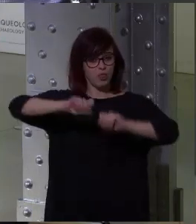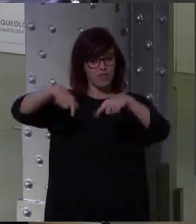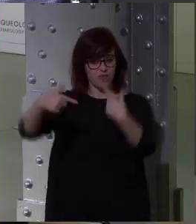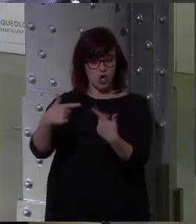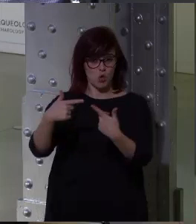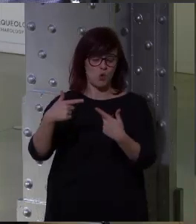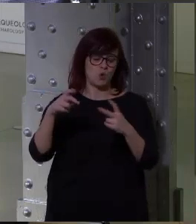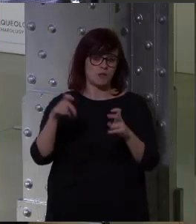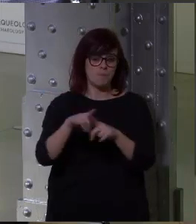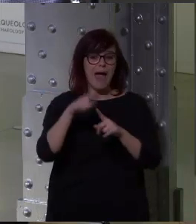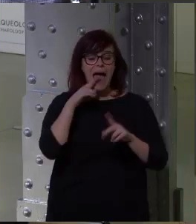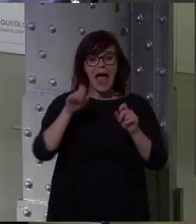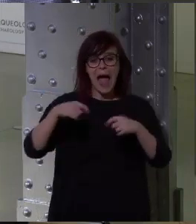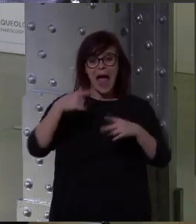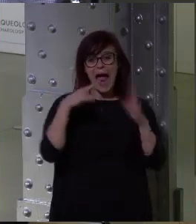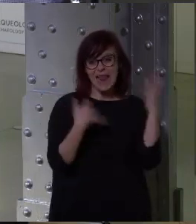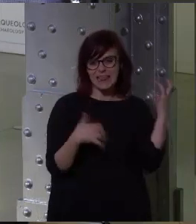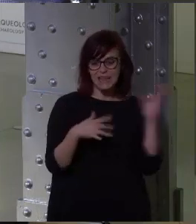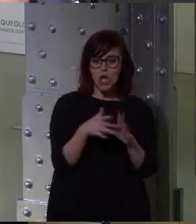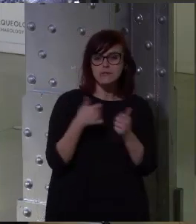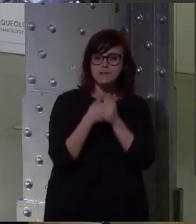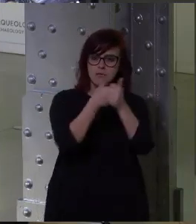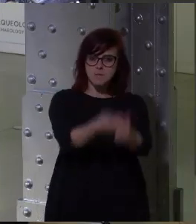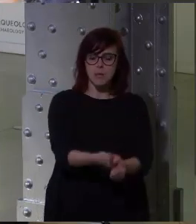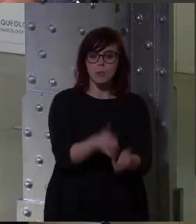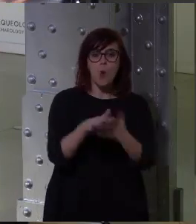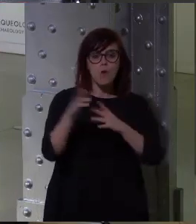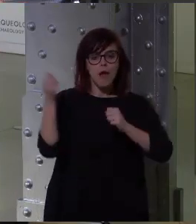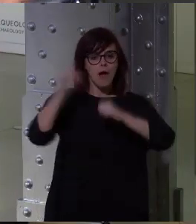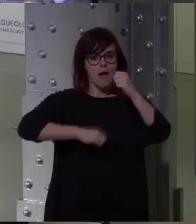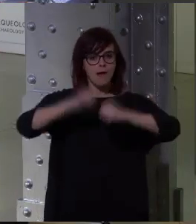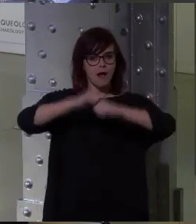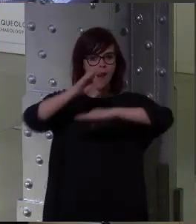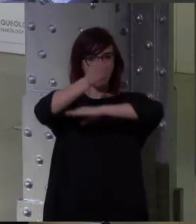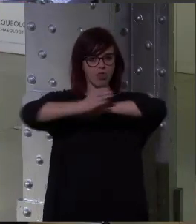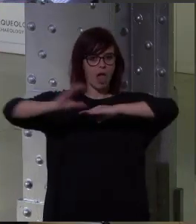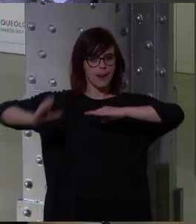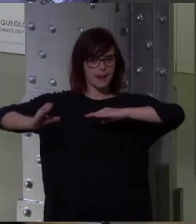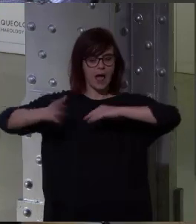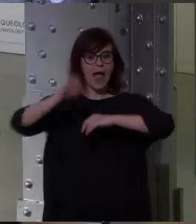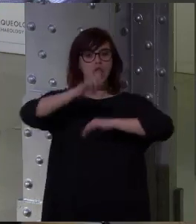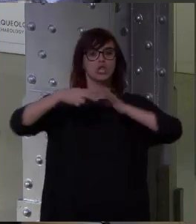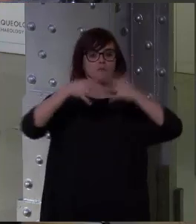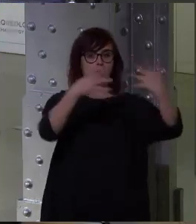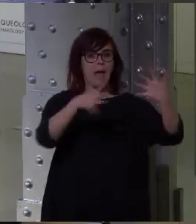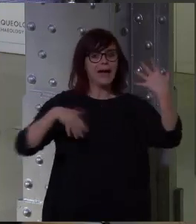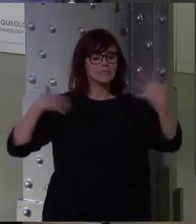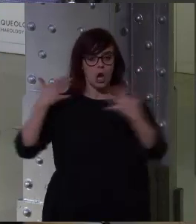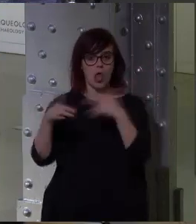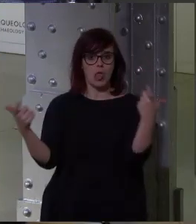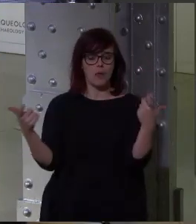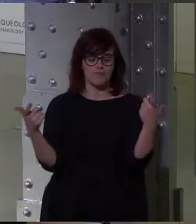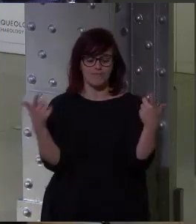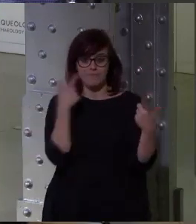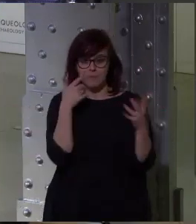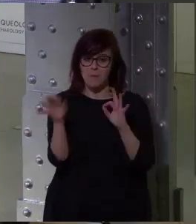biólogo argentino, que está haciendo el seguimiento de un glaciar desde el año 2009, y él me decía,